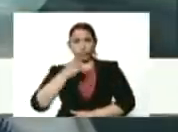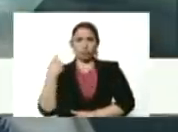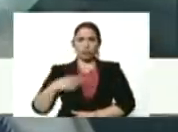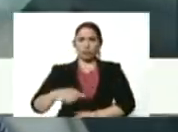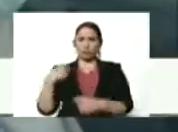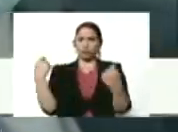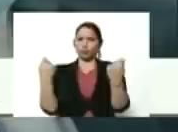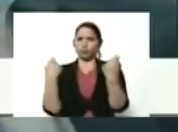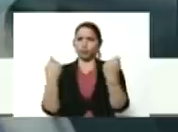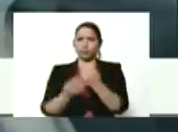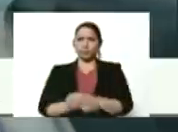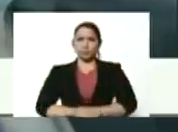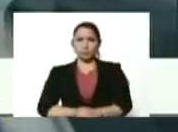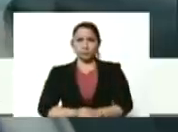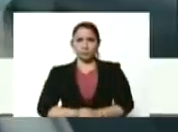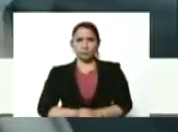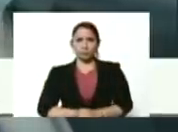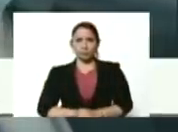jornada de